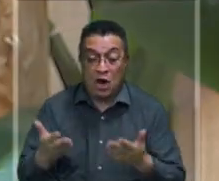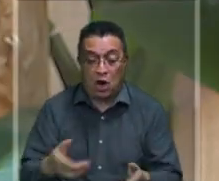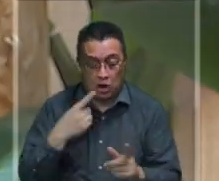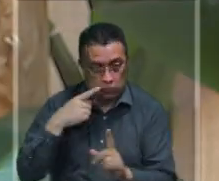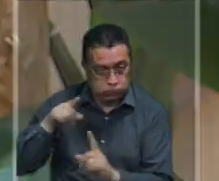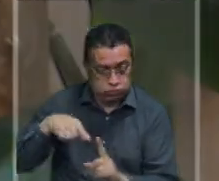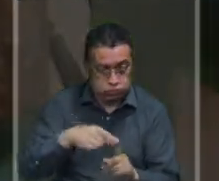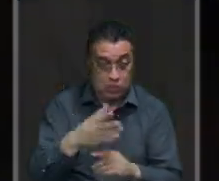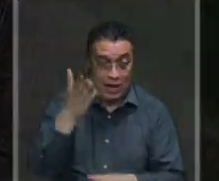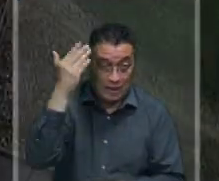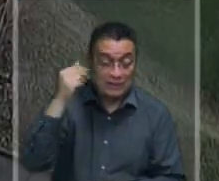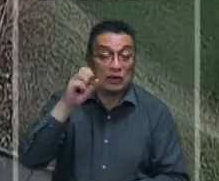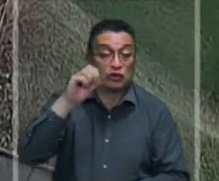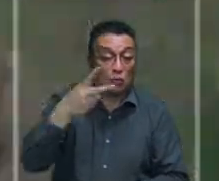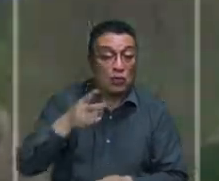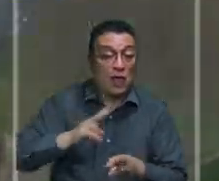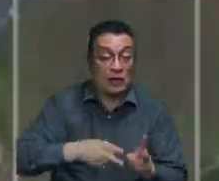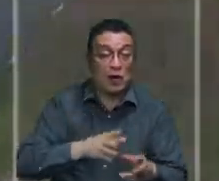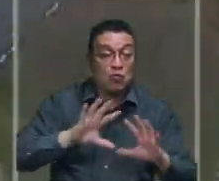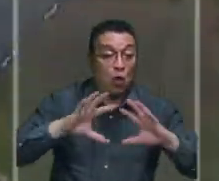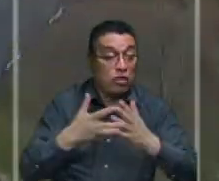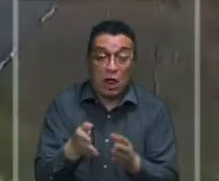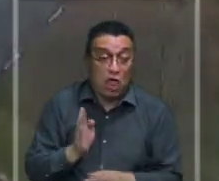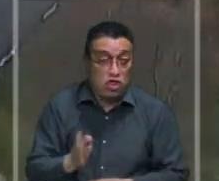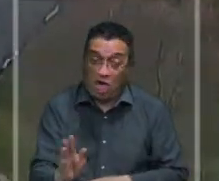cometidos en la Segunda Guerra Mundial.